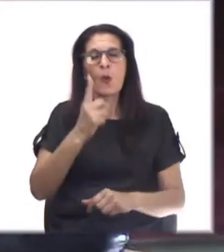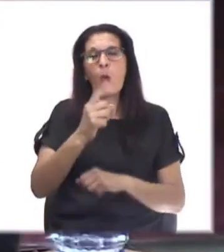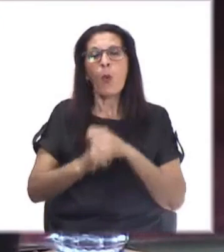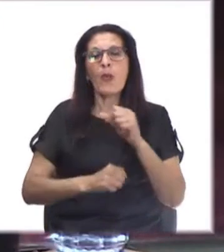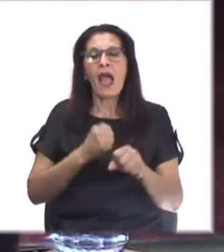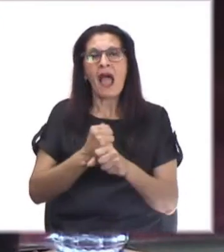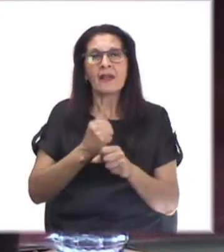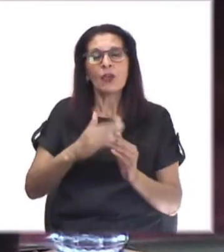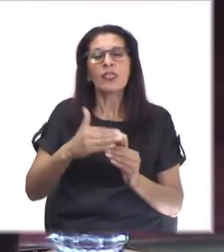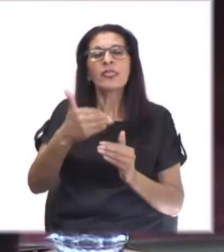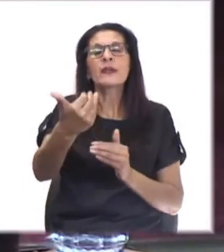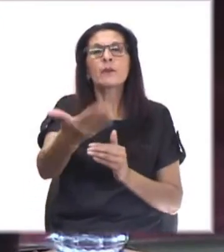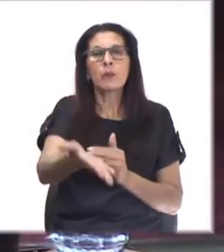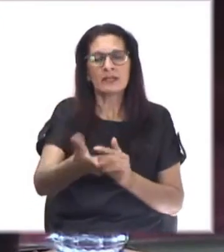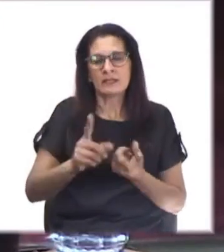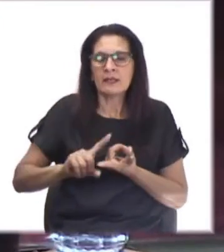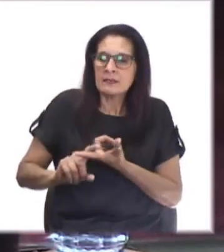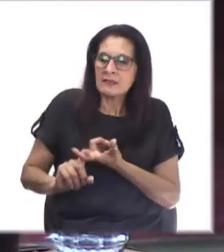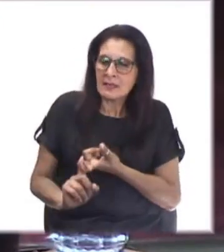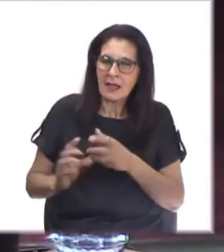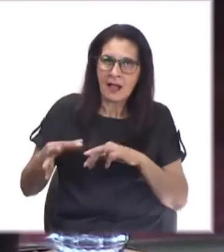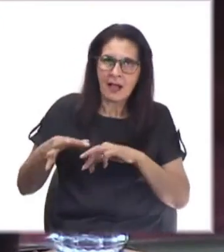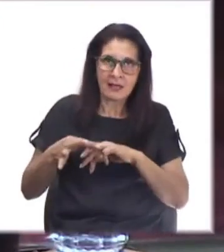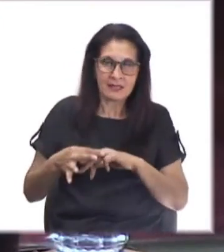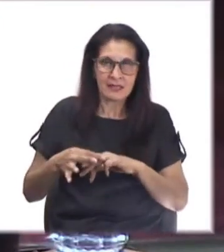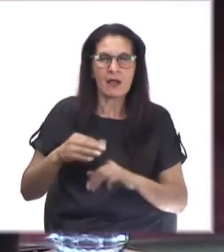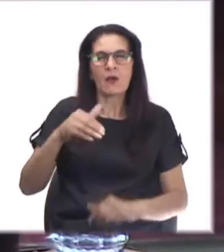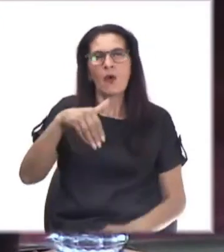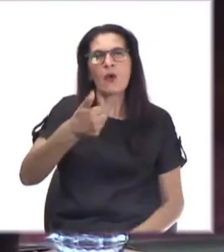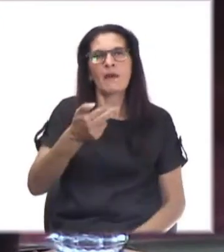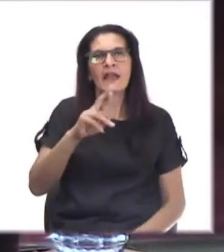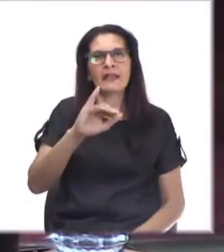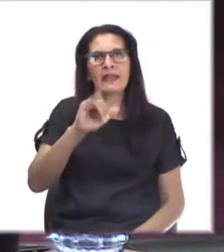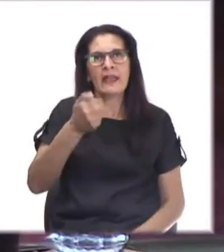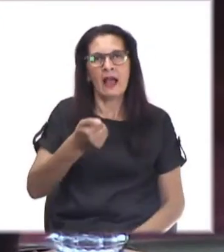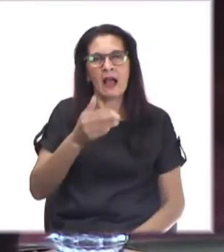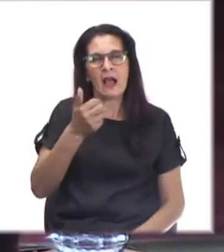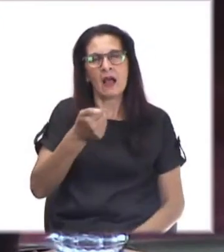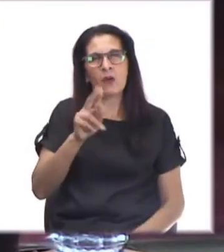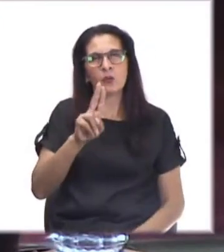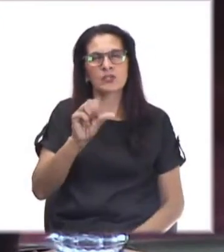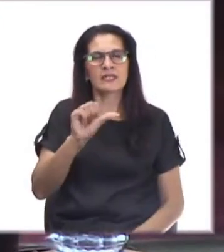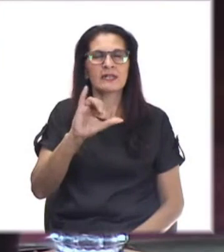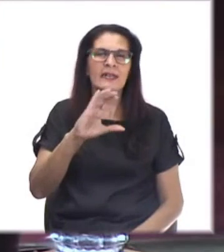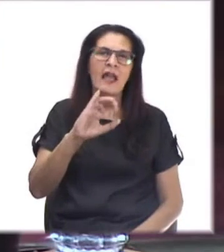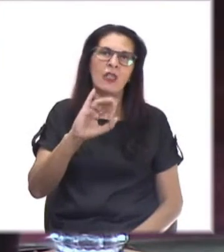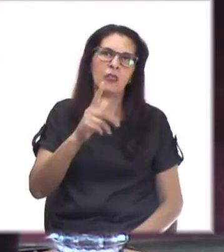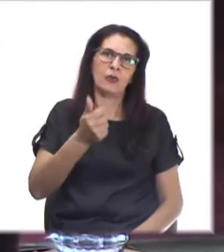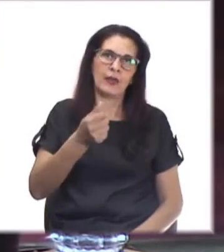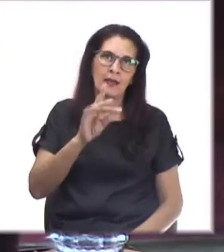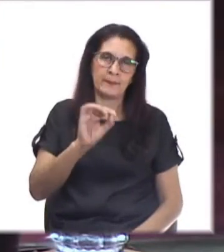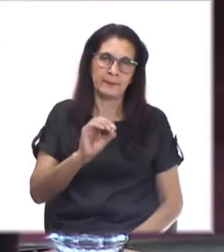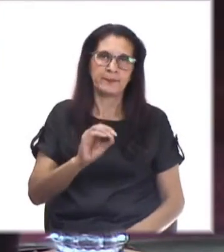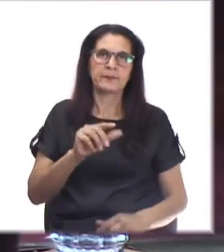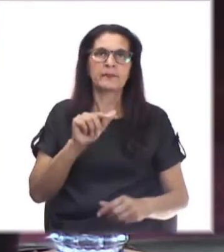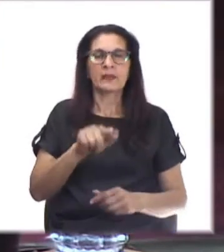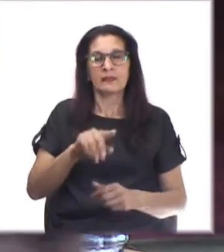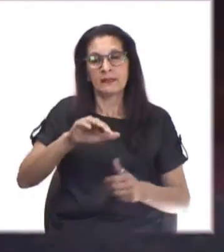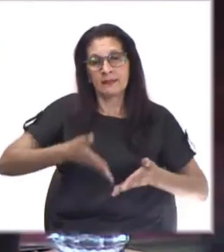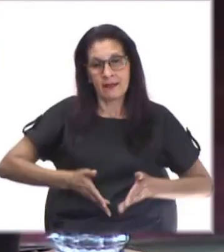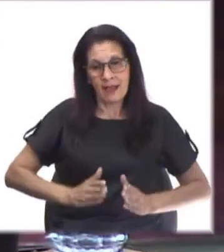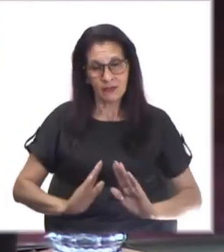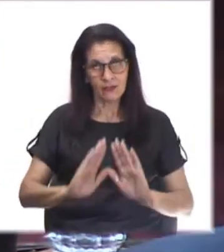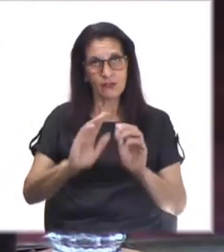tarde contrae matrimonio con María Auxiliadora Delgado. De ese matrimonio nacieron Álvaro, Javier